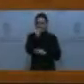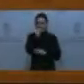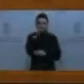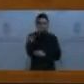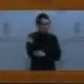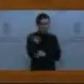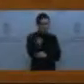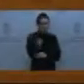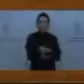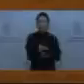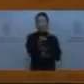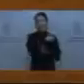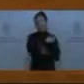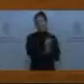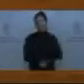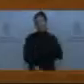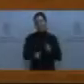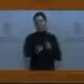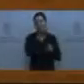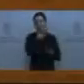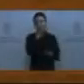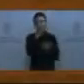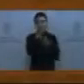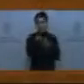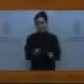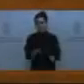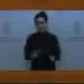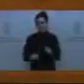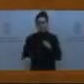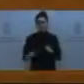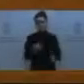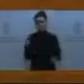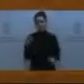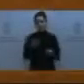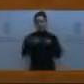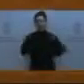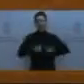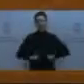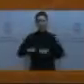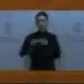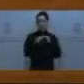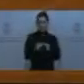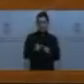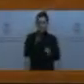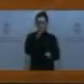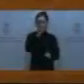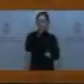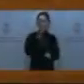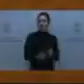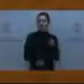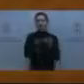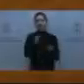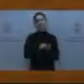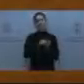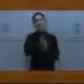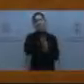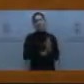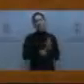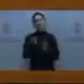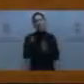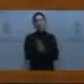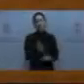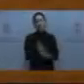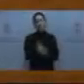aquellos polvos vinieran estos lodos, y eso es una decisión que habrá que meditar y muy consensuada, porque es mejor a veces hacer medidas preventivas que una